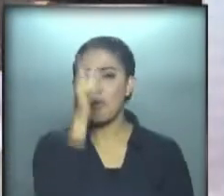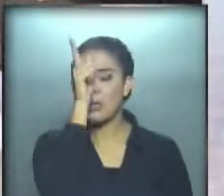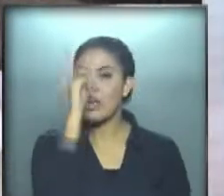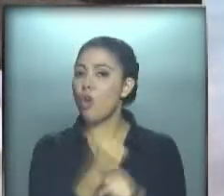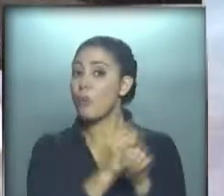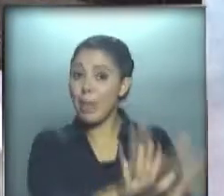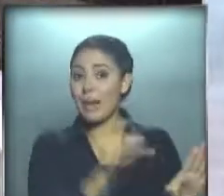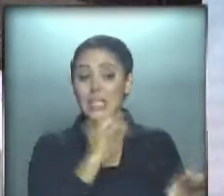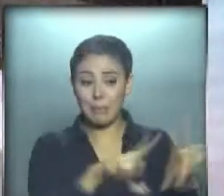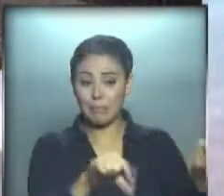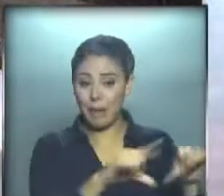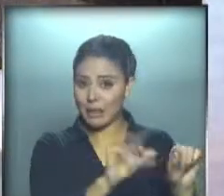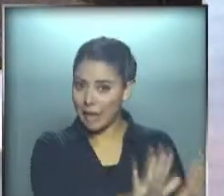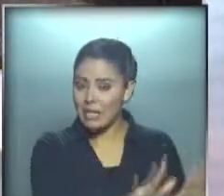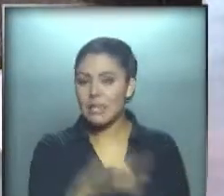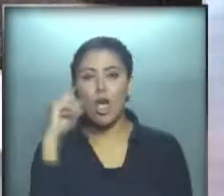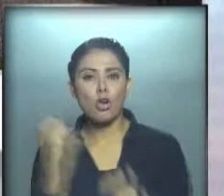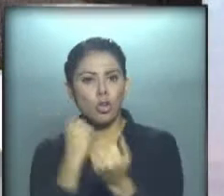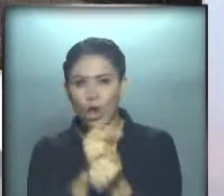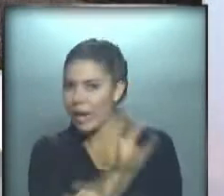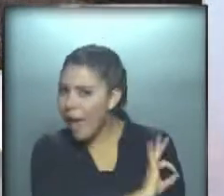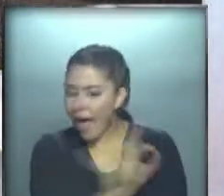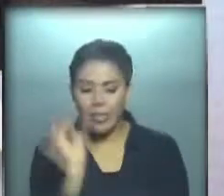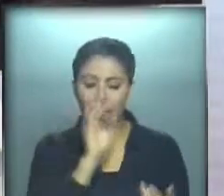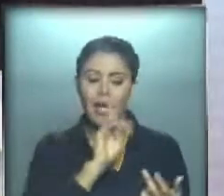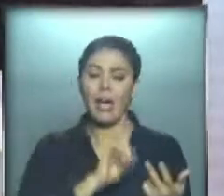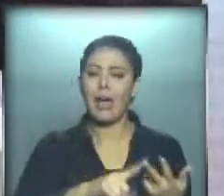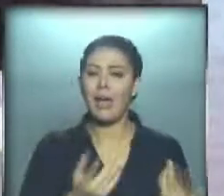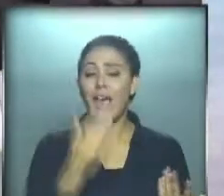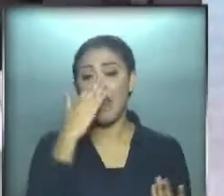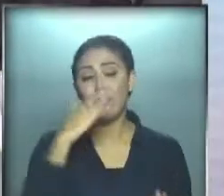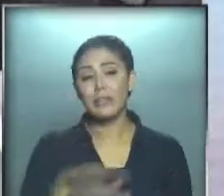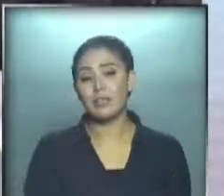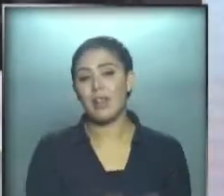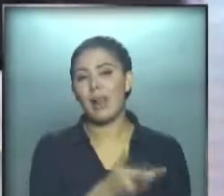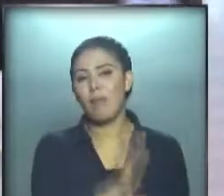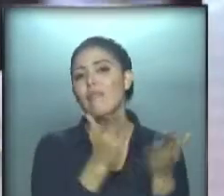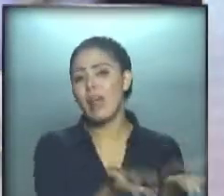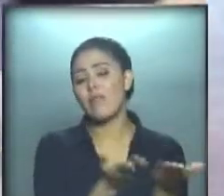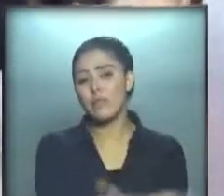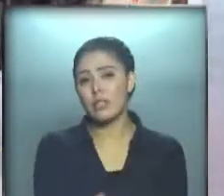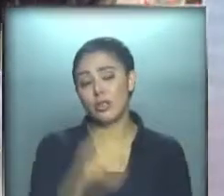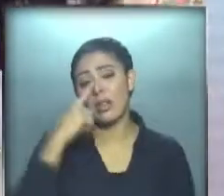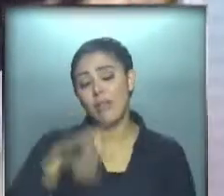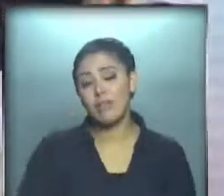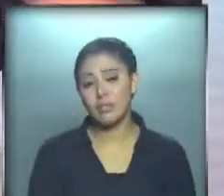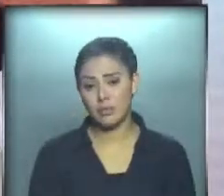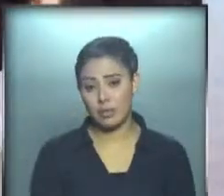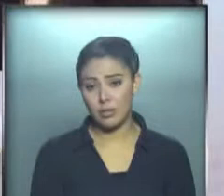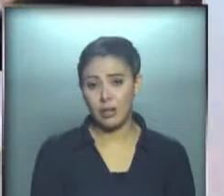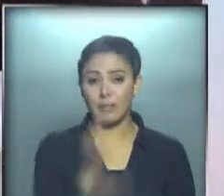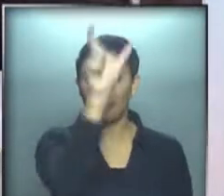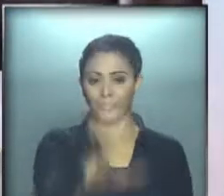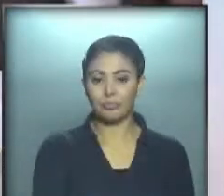policía en controles, o digo, termina siendo un privilegio y termina siendo